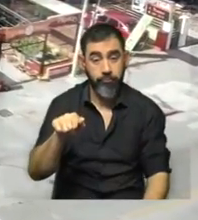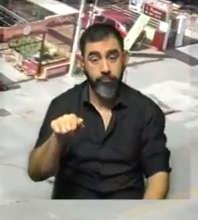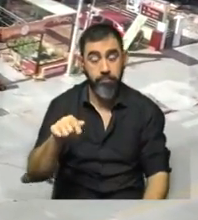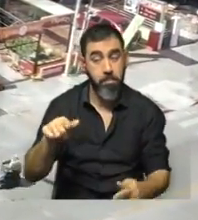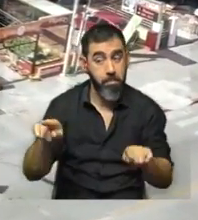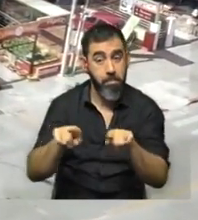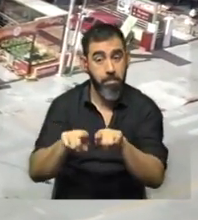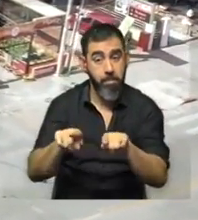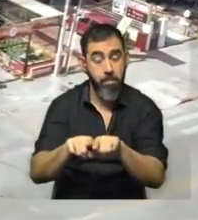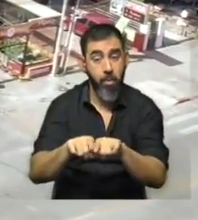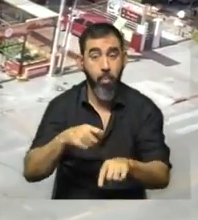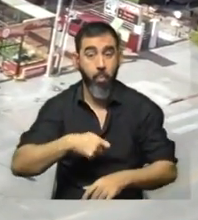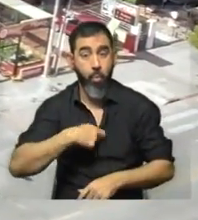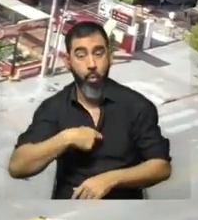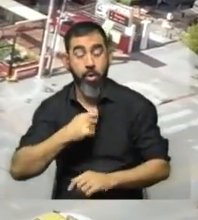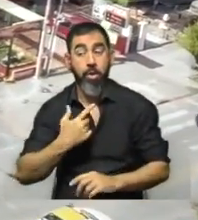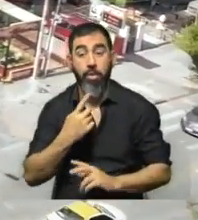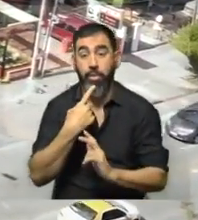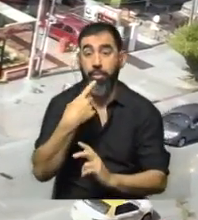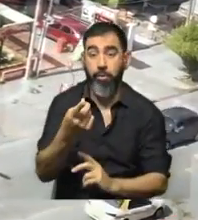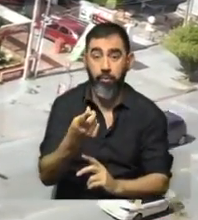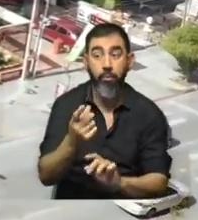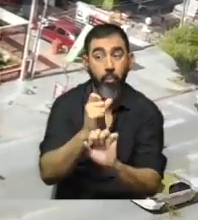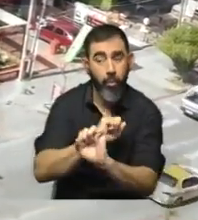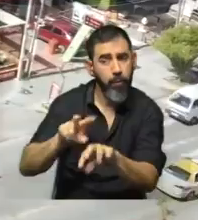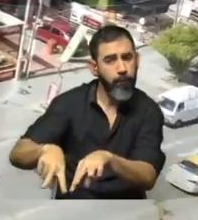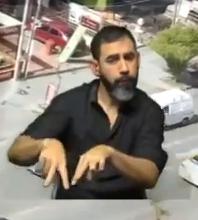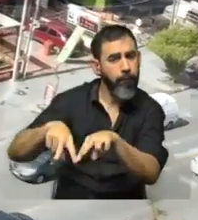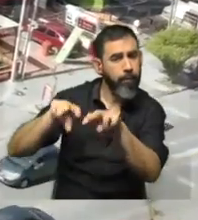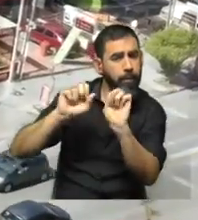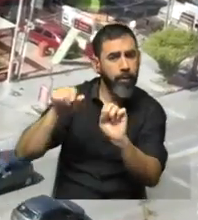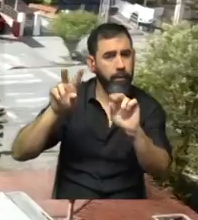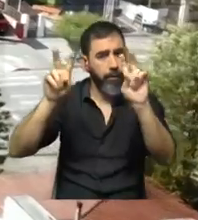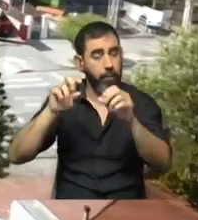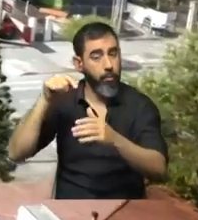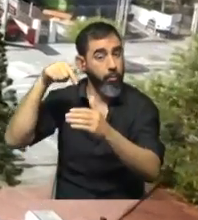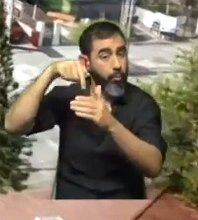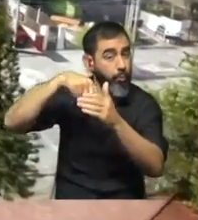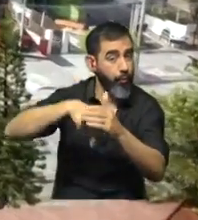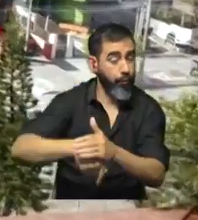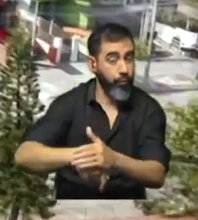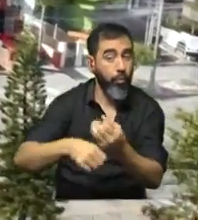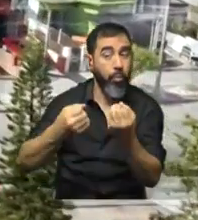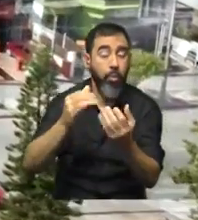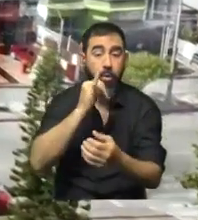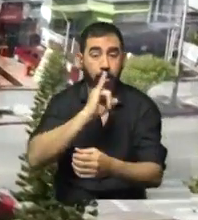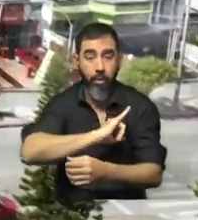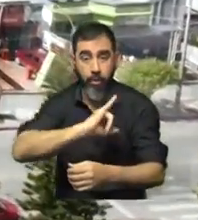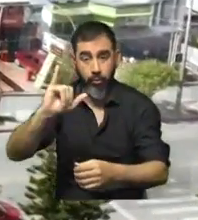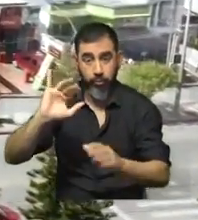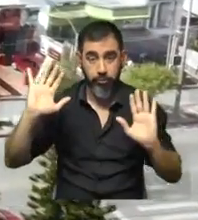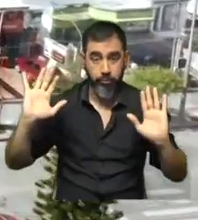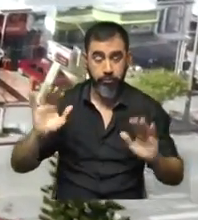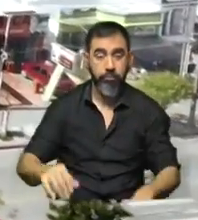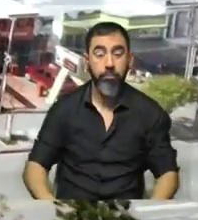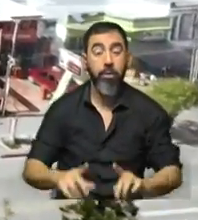mismo Pepe Mujica, que dijo, no habrá que estudiar un poco más a fondo todo este tema, de acuerdo a las denuncias que está presentando Alberto Iglesias, de acuerdo a lo que